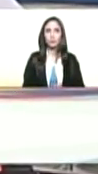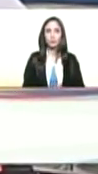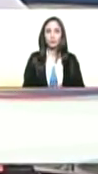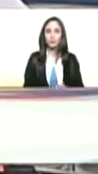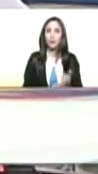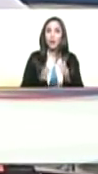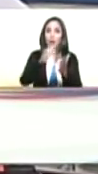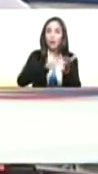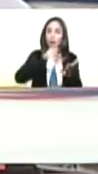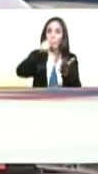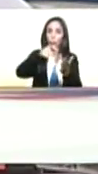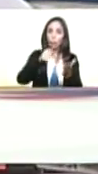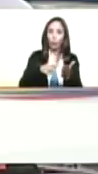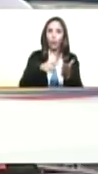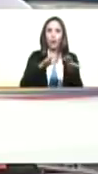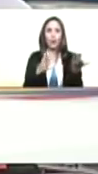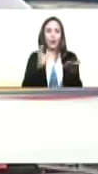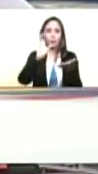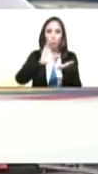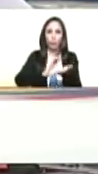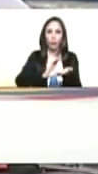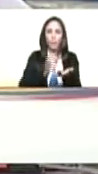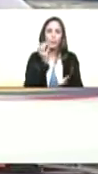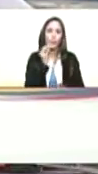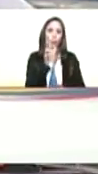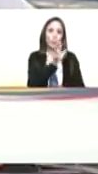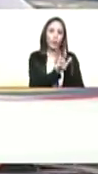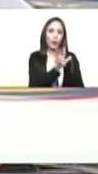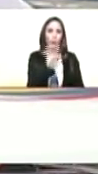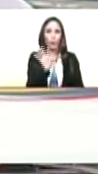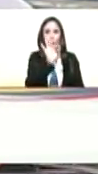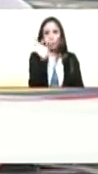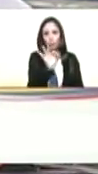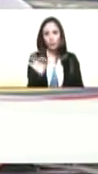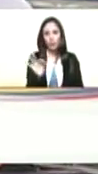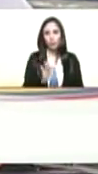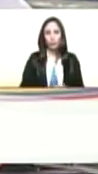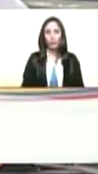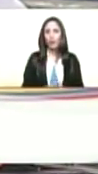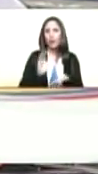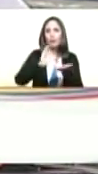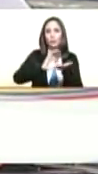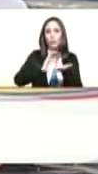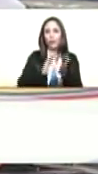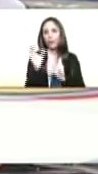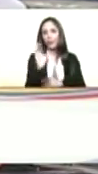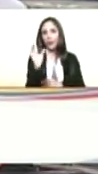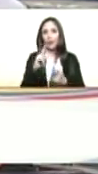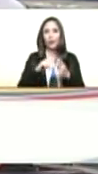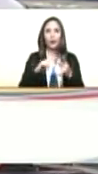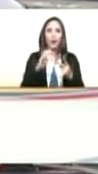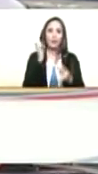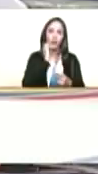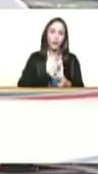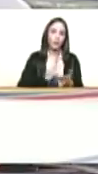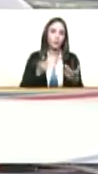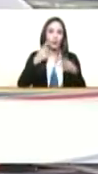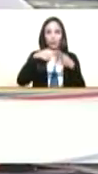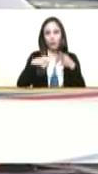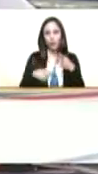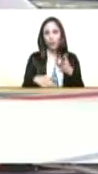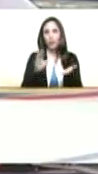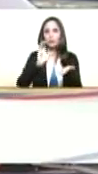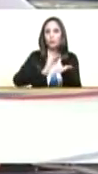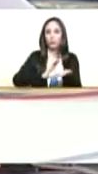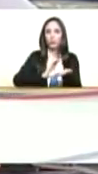redundancia, llegamos entre un 3 y un 4%. Pero si le sumamos los periurbanos, podemos llegar a un 20%. Por ejemplo, en Caracas. En Caracas